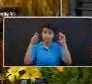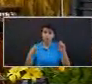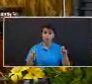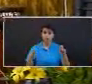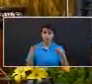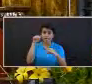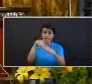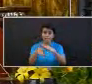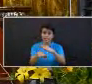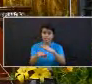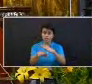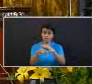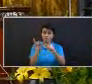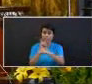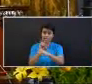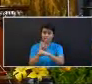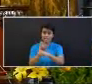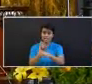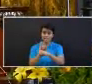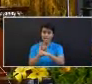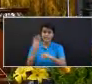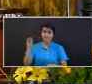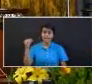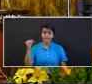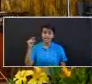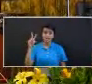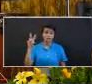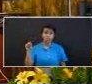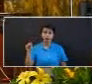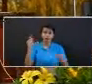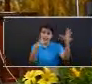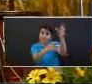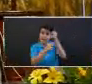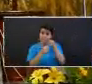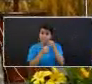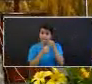las congregaciones que ni siquiera espíritu inmundo alcanzan.